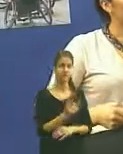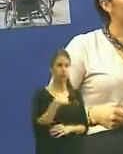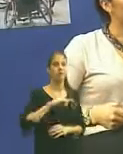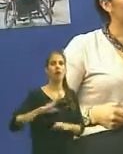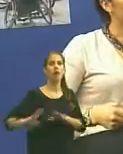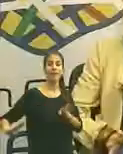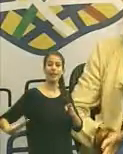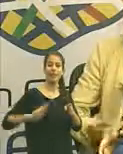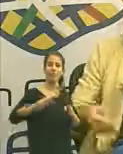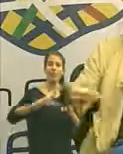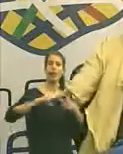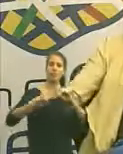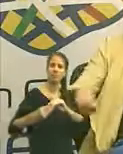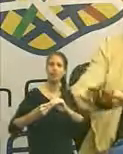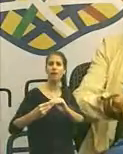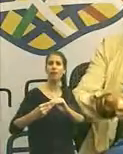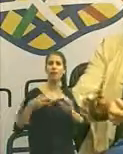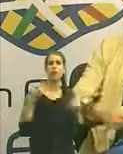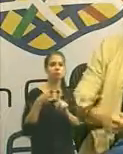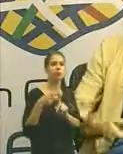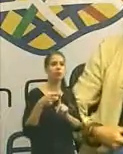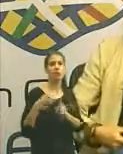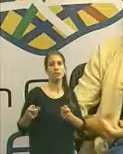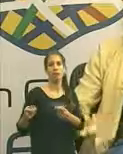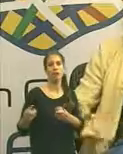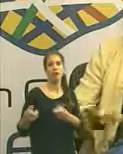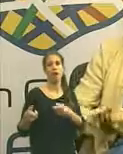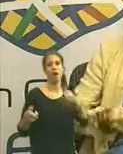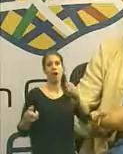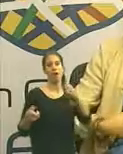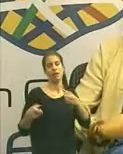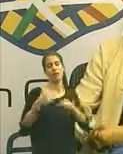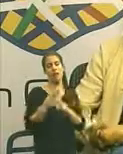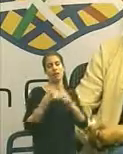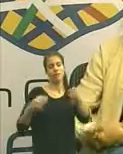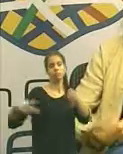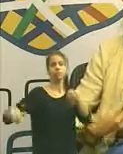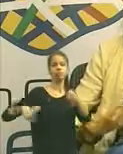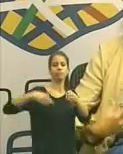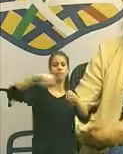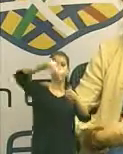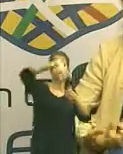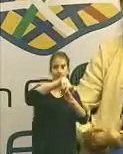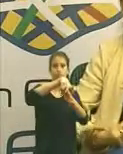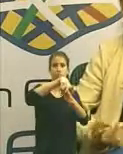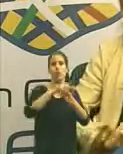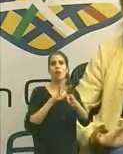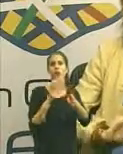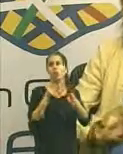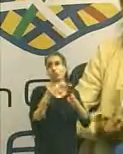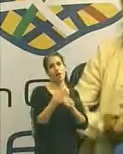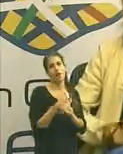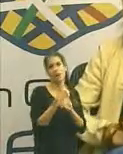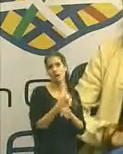rampa adaptada para poder hacer el traslado de la silla de ruedas sobre el caballo, y luego aparte los caballos,